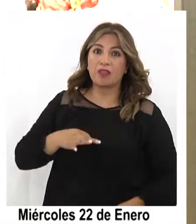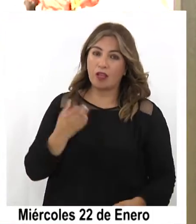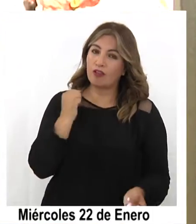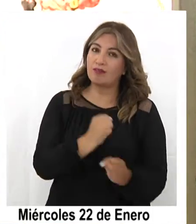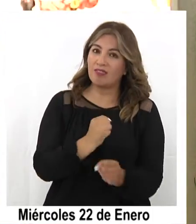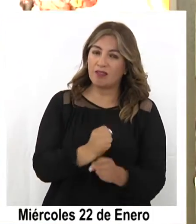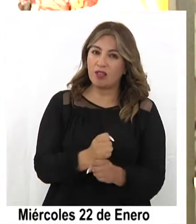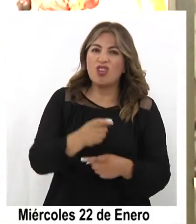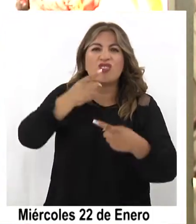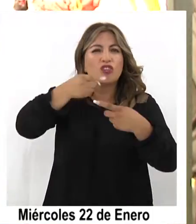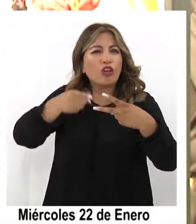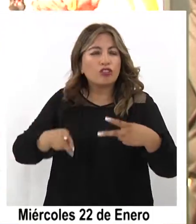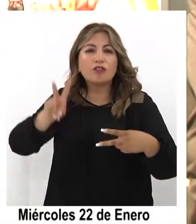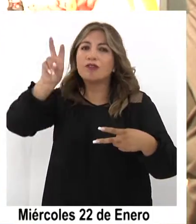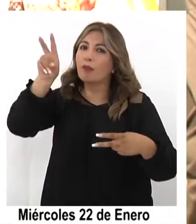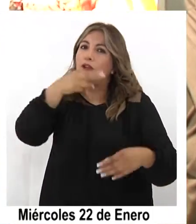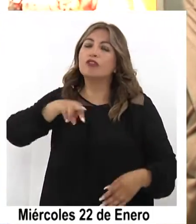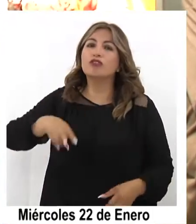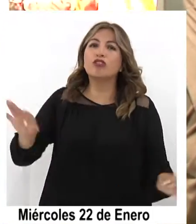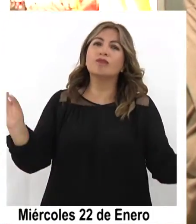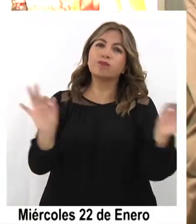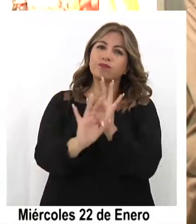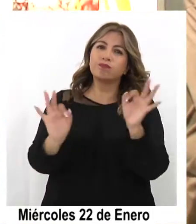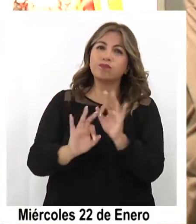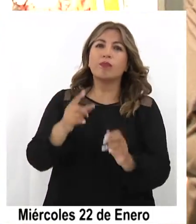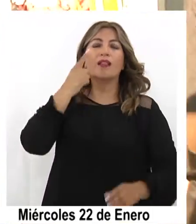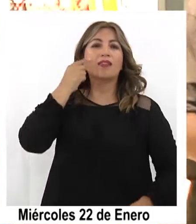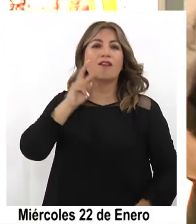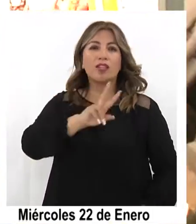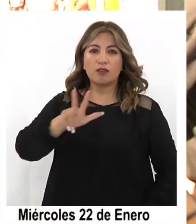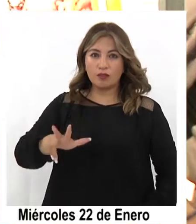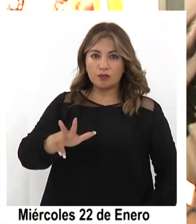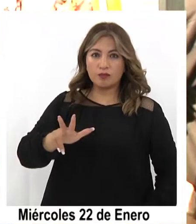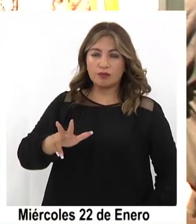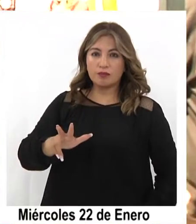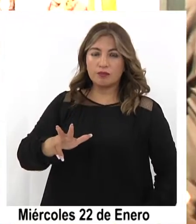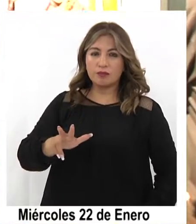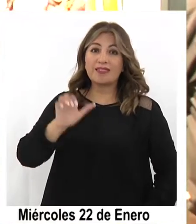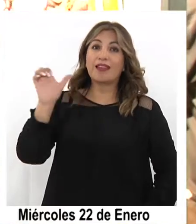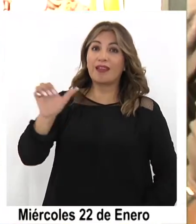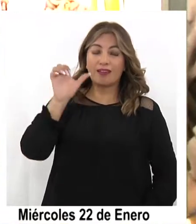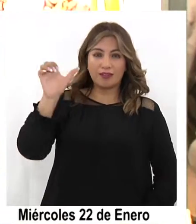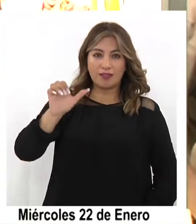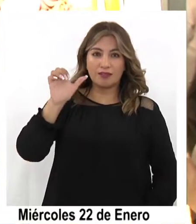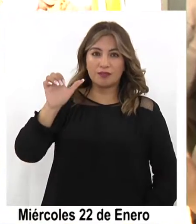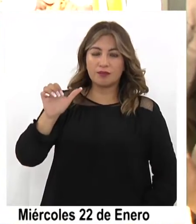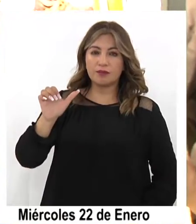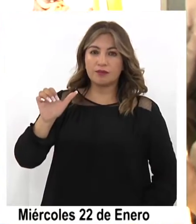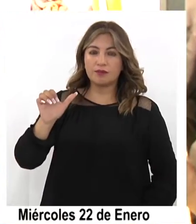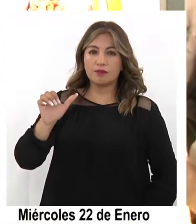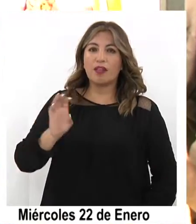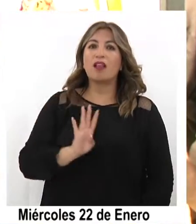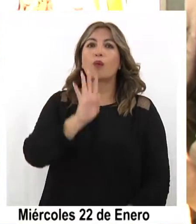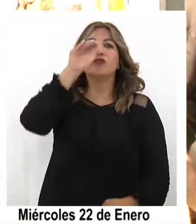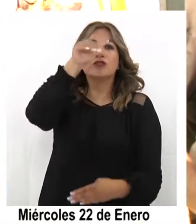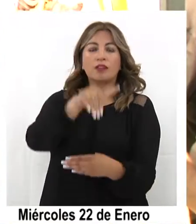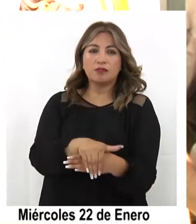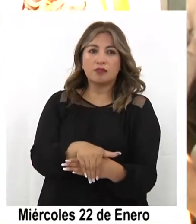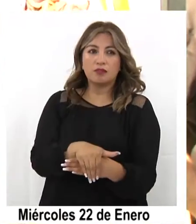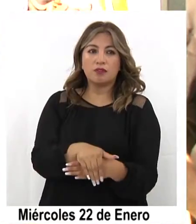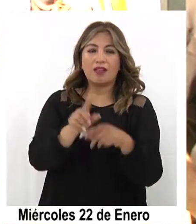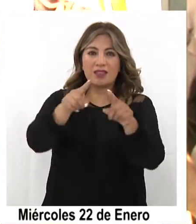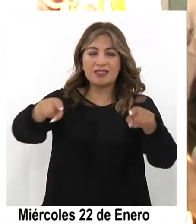Ministerio del Trabajo. Esto y otros temas más vamos a aclararlos el día 28 de enero a las